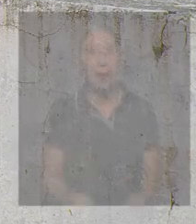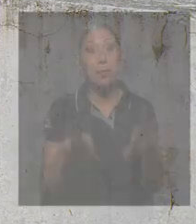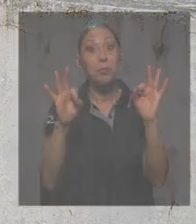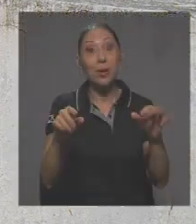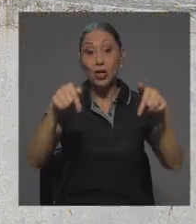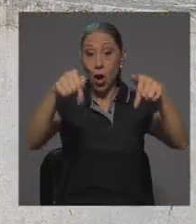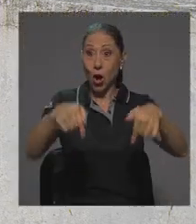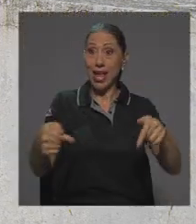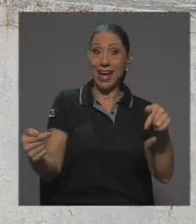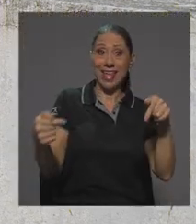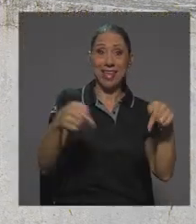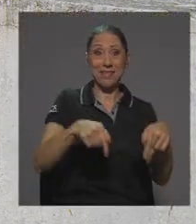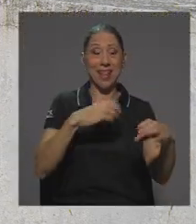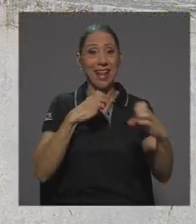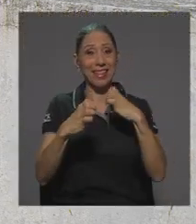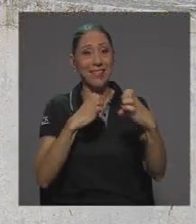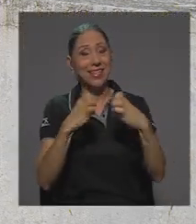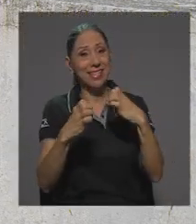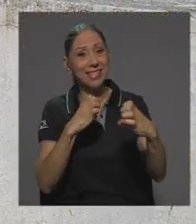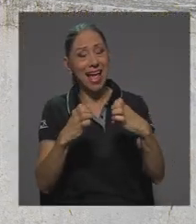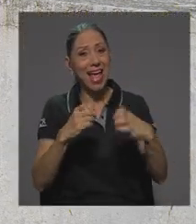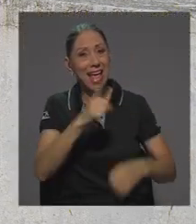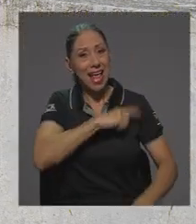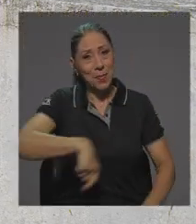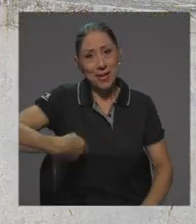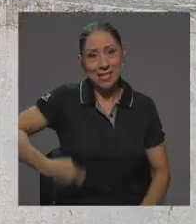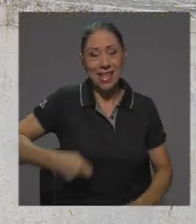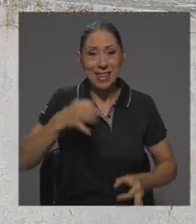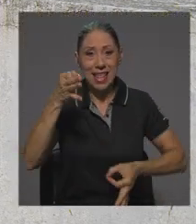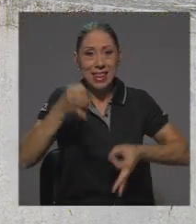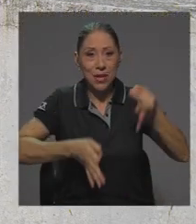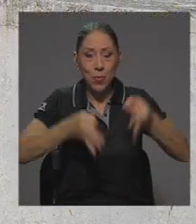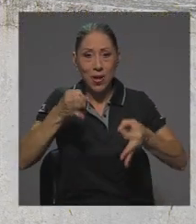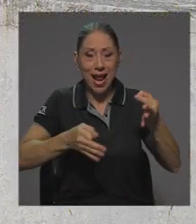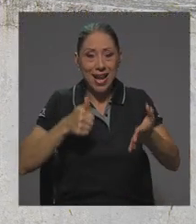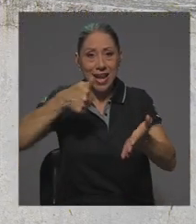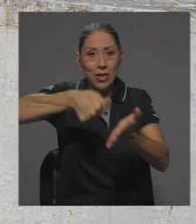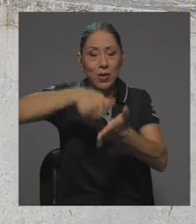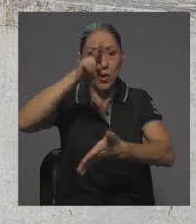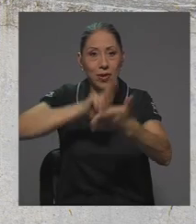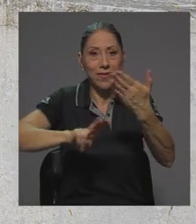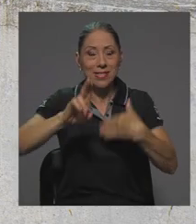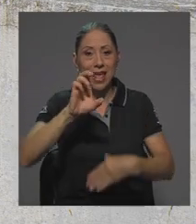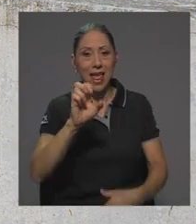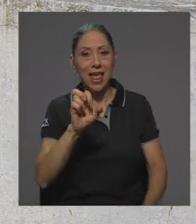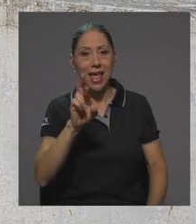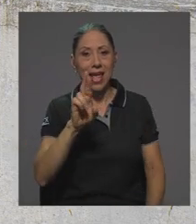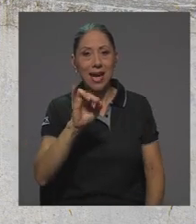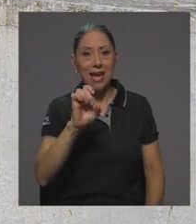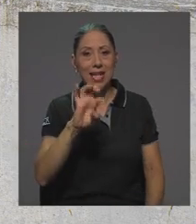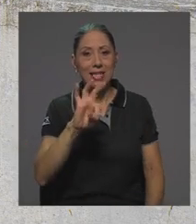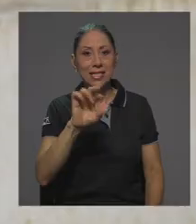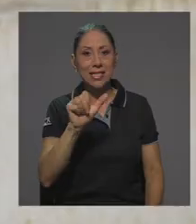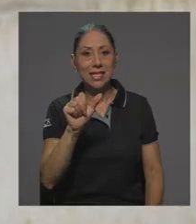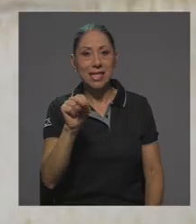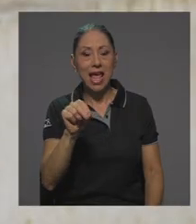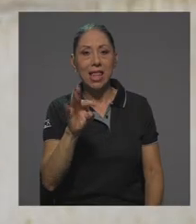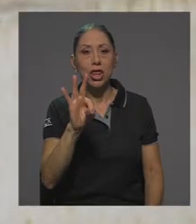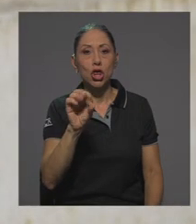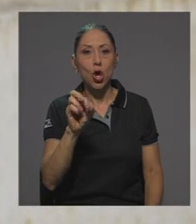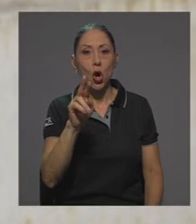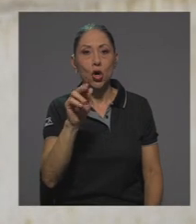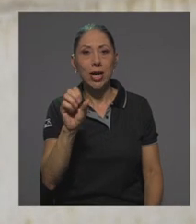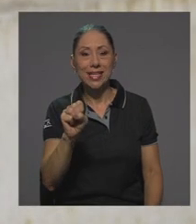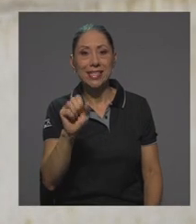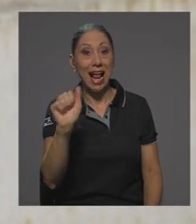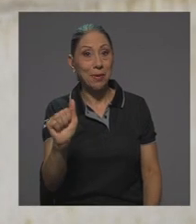Bien, hoy nos acompaña en nuestra entrevista de fondo el presidente del Tribunal Electoral Universitario, Cristian Torres Álvarez. Cristian, bienvenido a